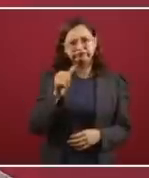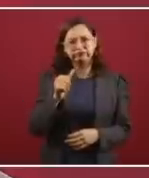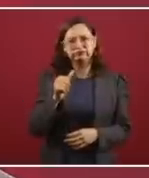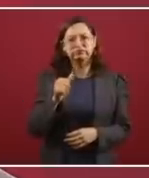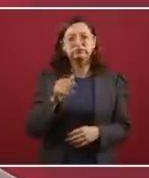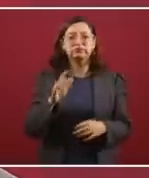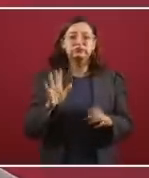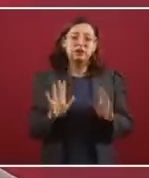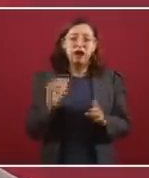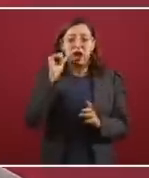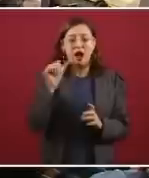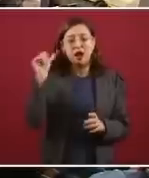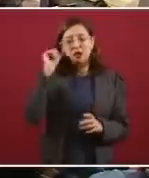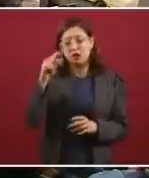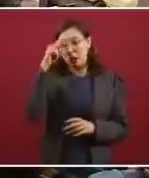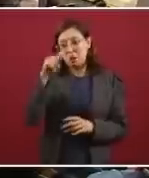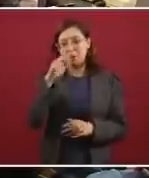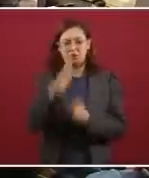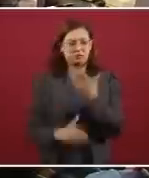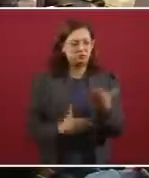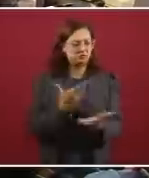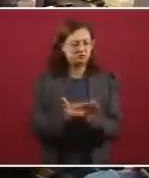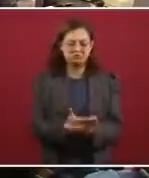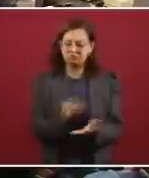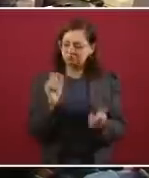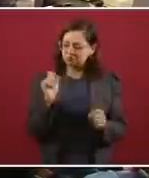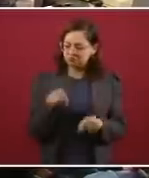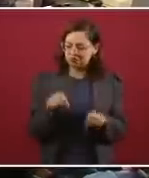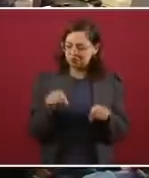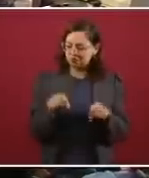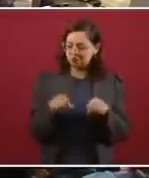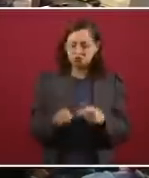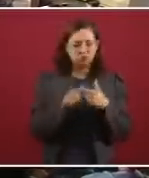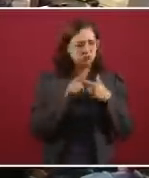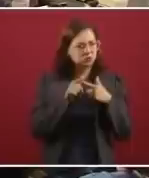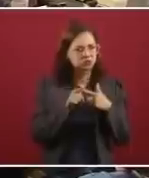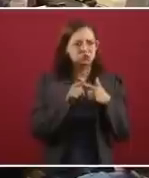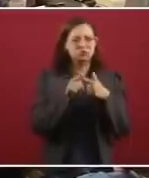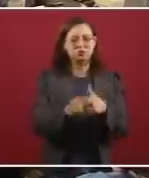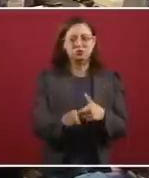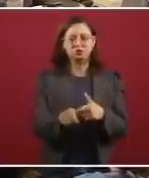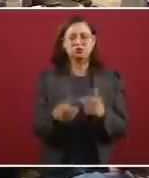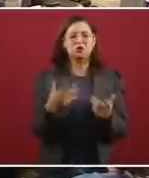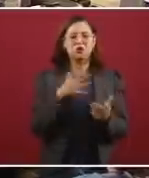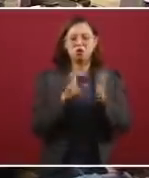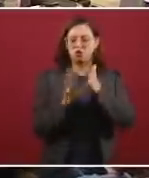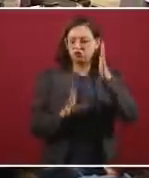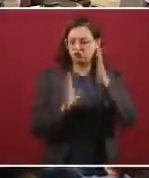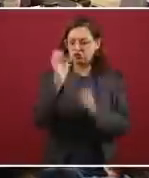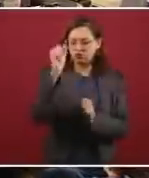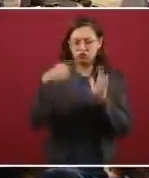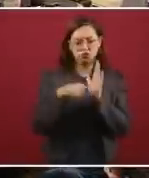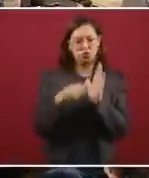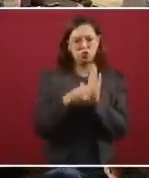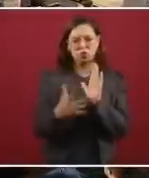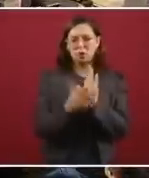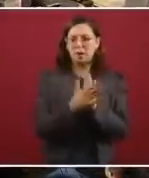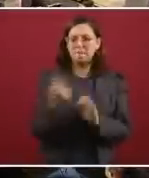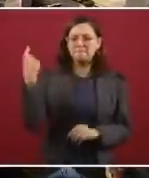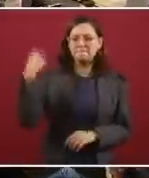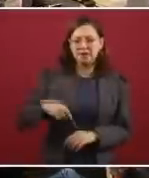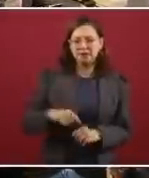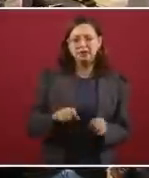Ayer eso fue lo que México planteó y esa va a ser la postura mexicana de acuerdo a lo que establece nuestra Constitución, la